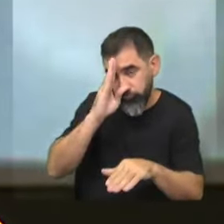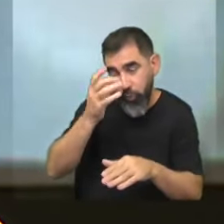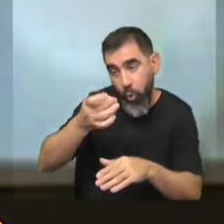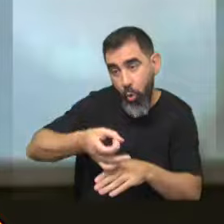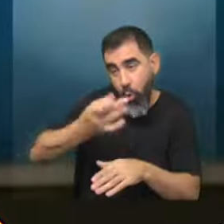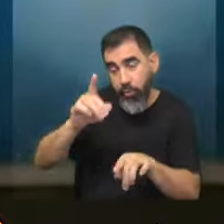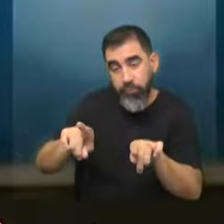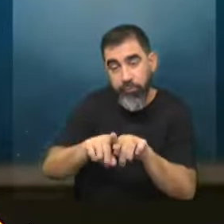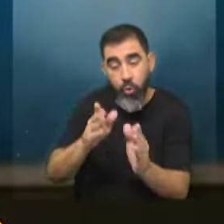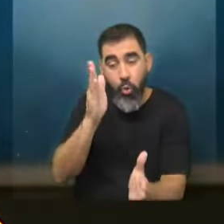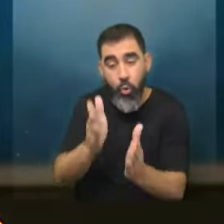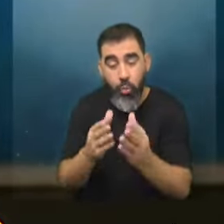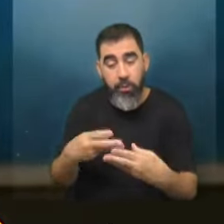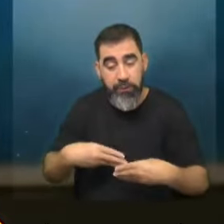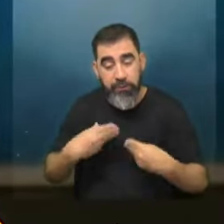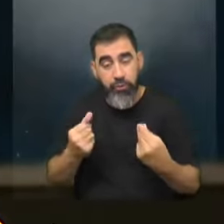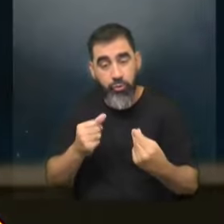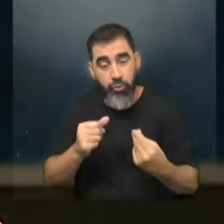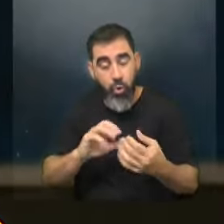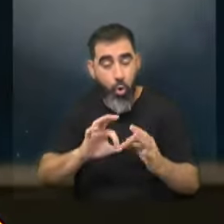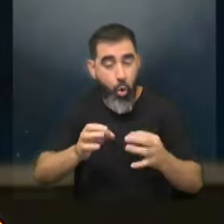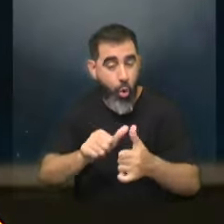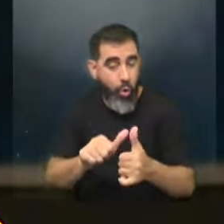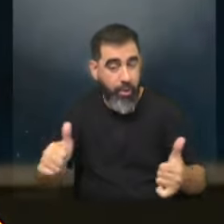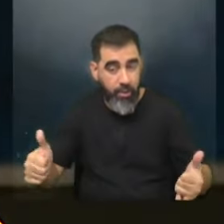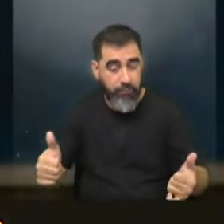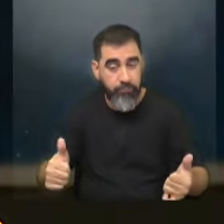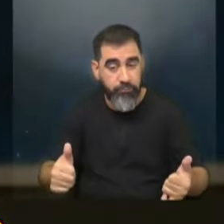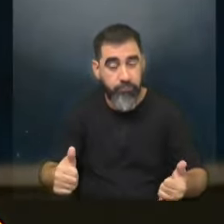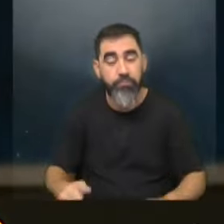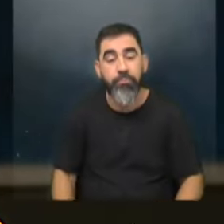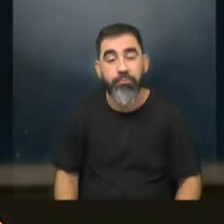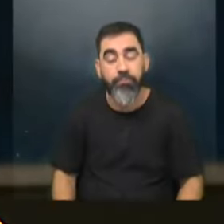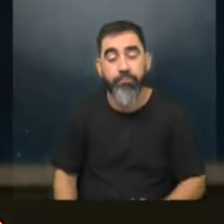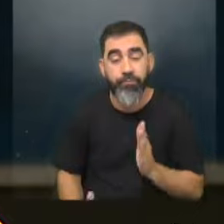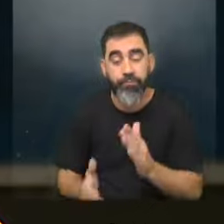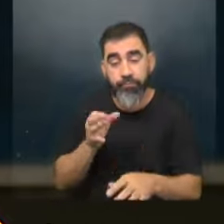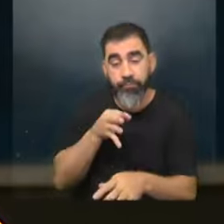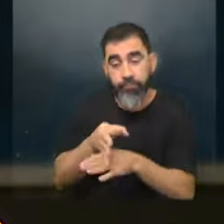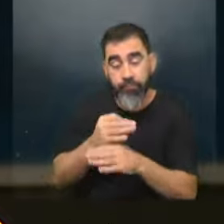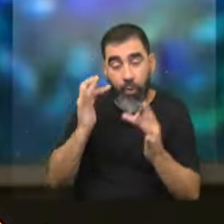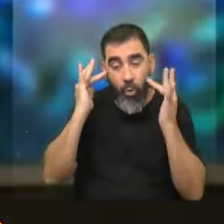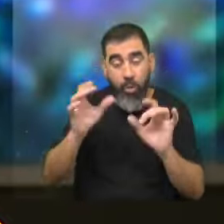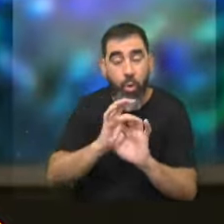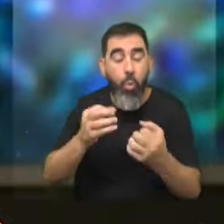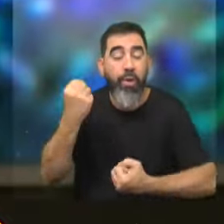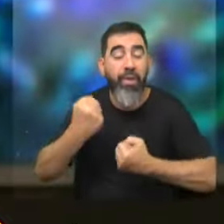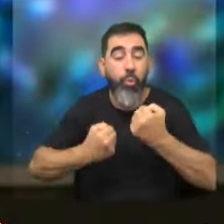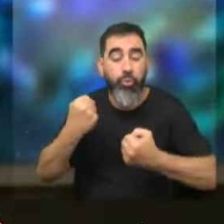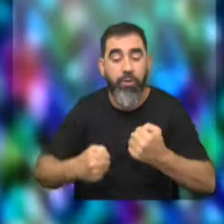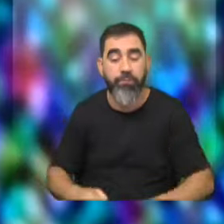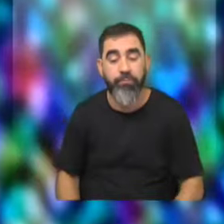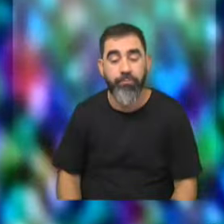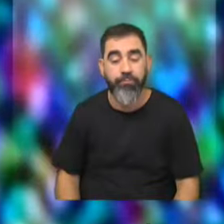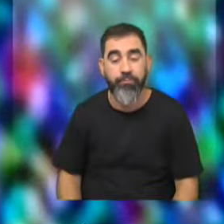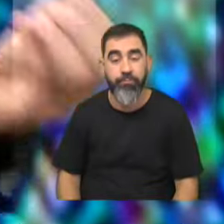mismos. Un robot es sensores, lógica y actuadores, sí, tanto para robótica educativa como para un robot industrial. Está